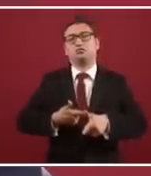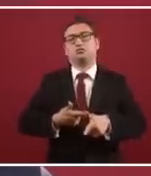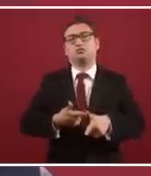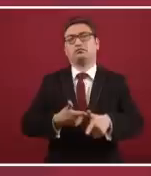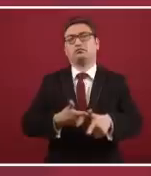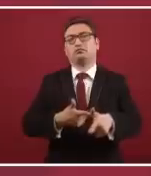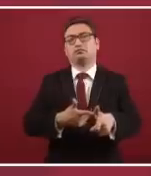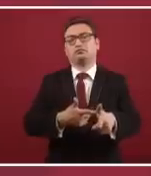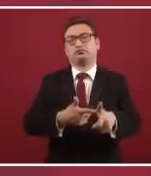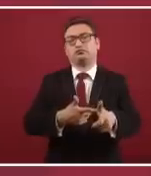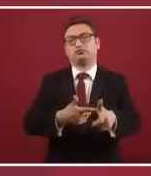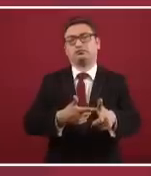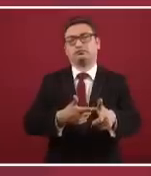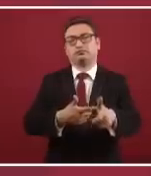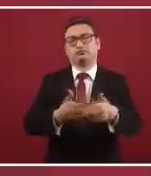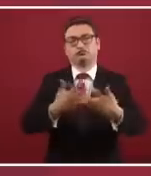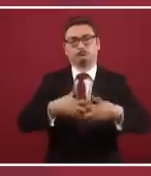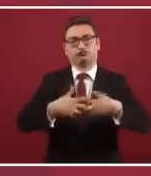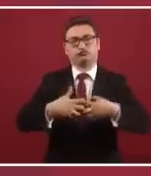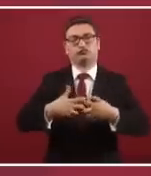de pérdida de producción.